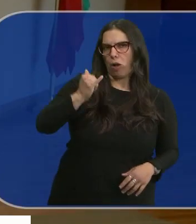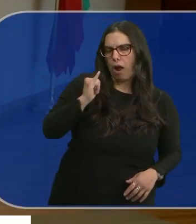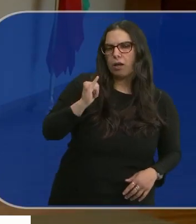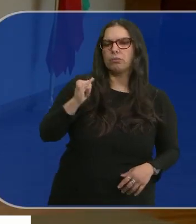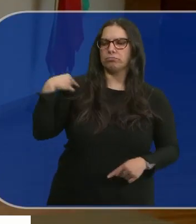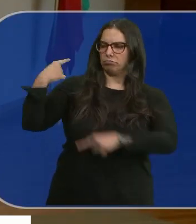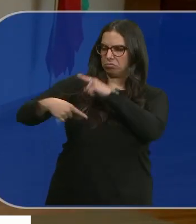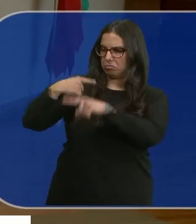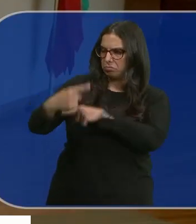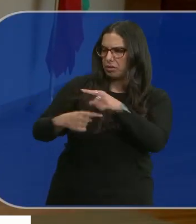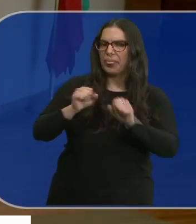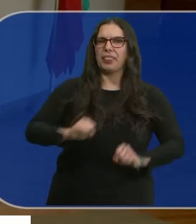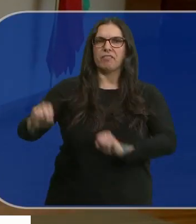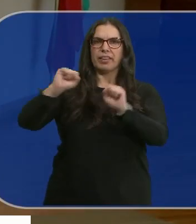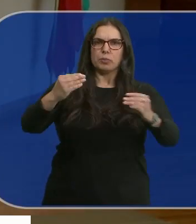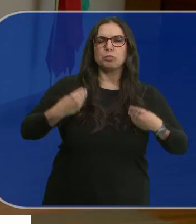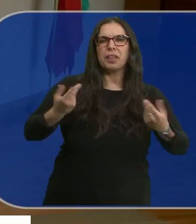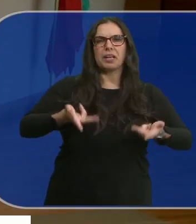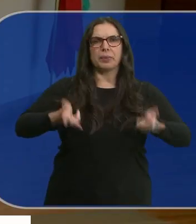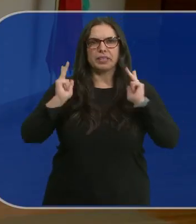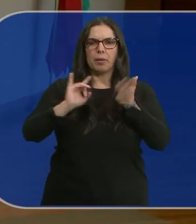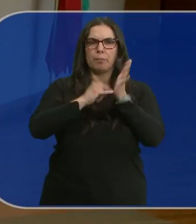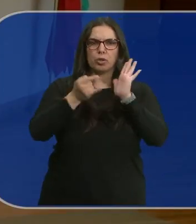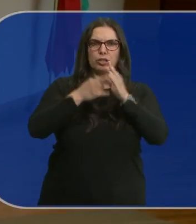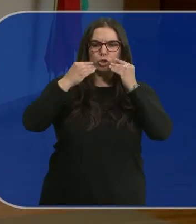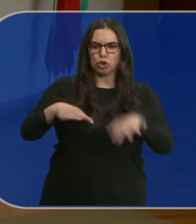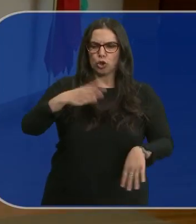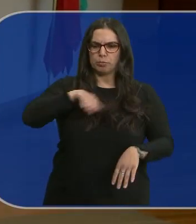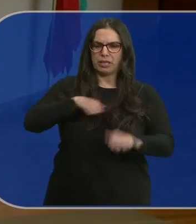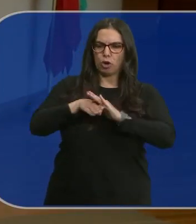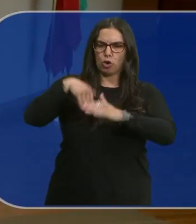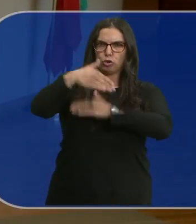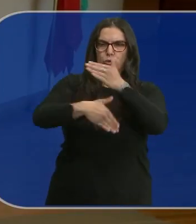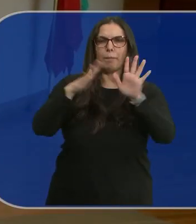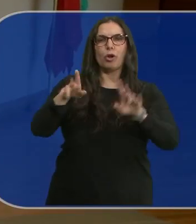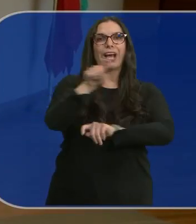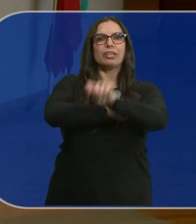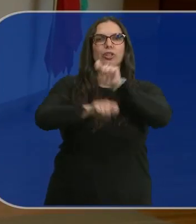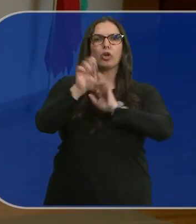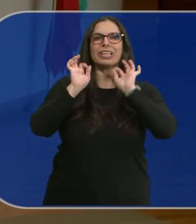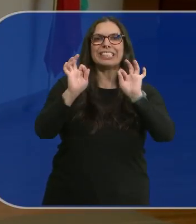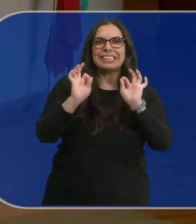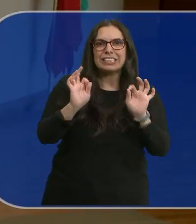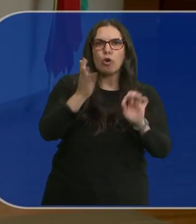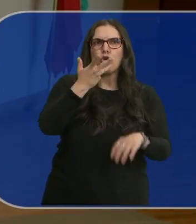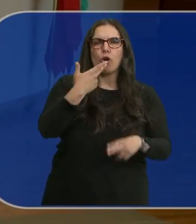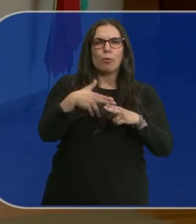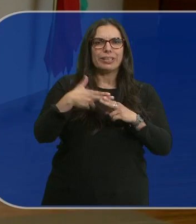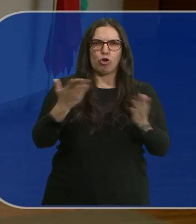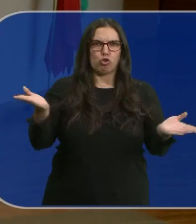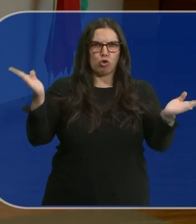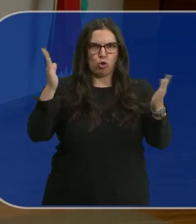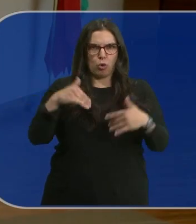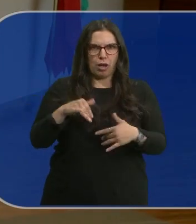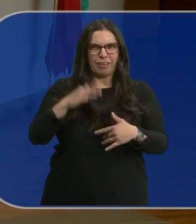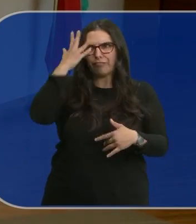vinimos, defendemos la vida, la libertad, la continuidad del proyecto histórico de España, pero es una asociación que nace sin color político,